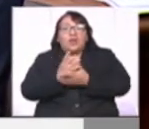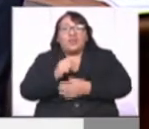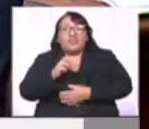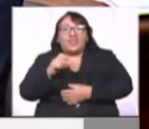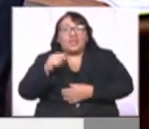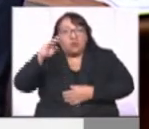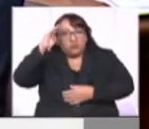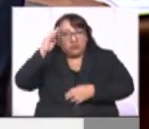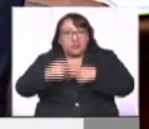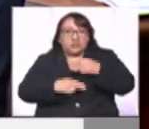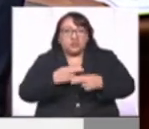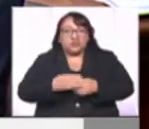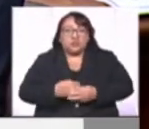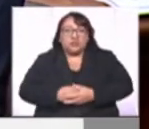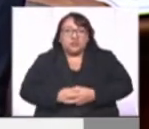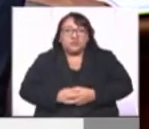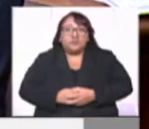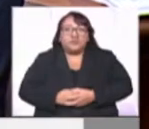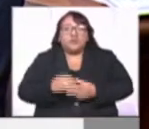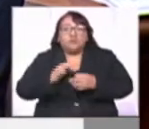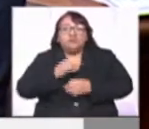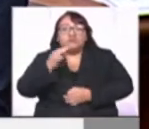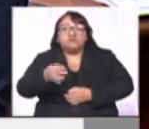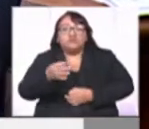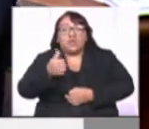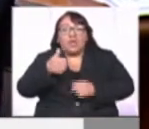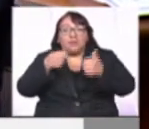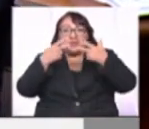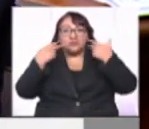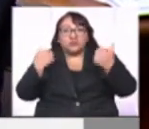de la Policía Nacional del Perú en el Departamento